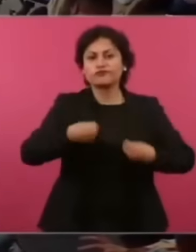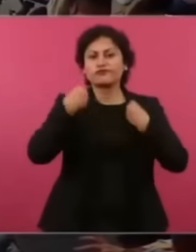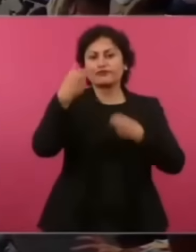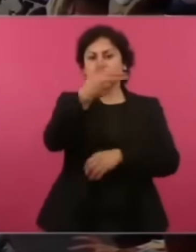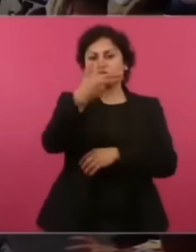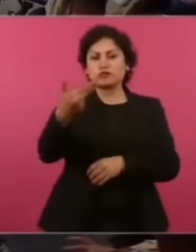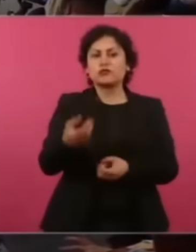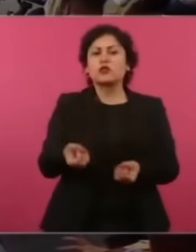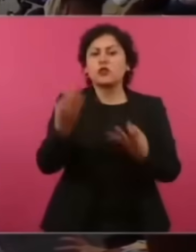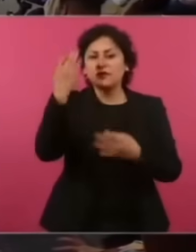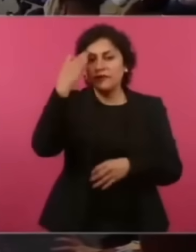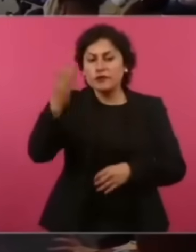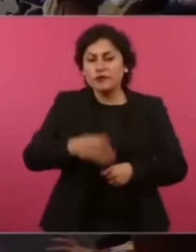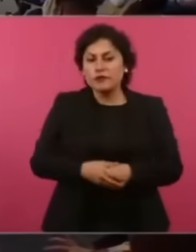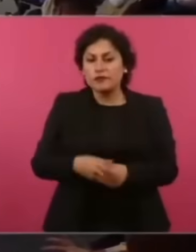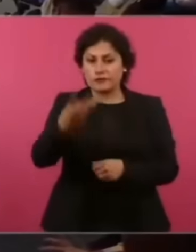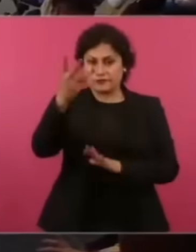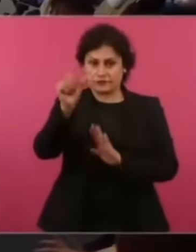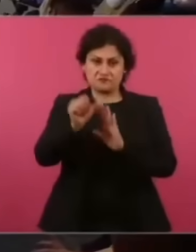Como 3 meses.